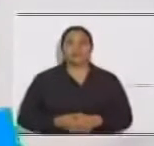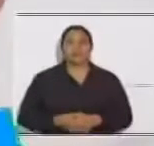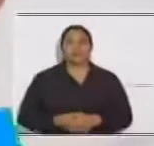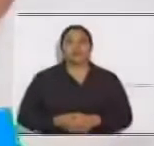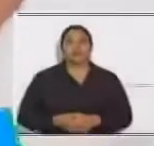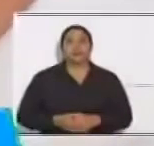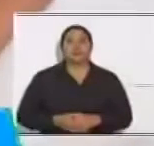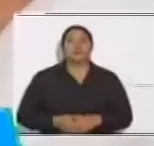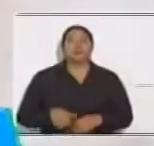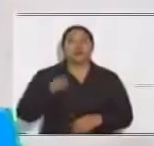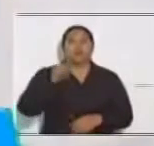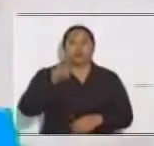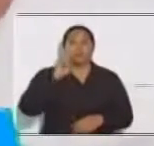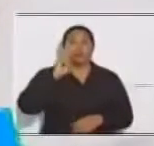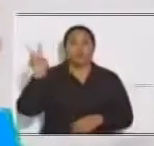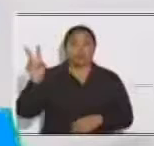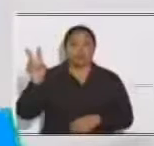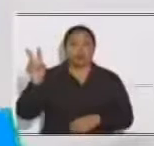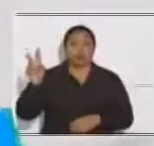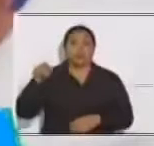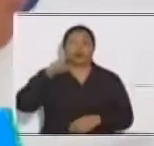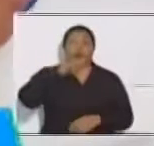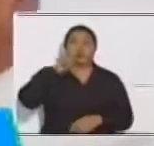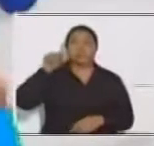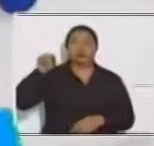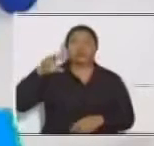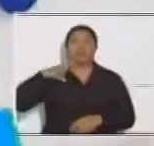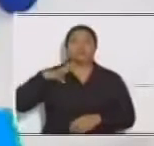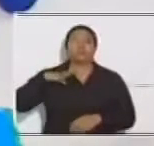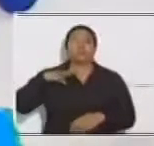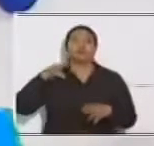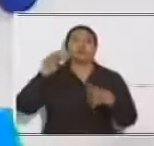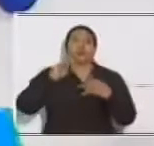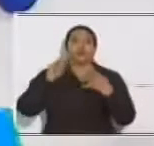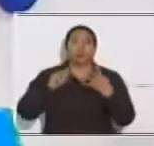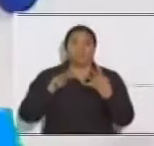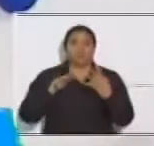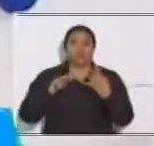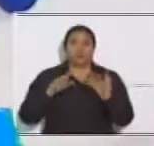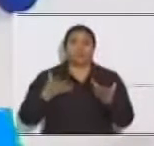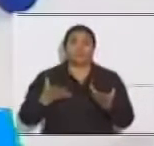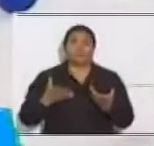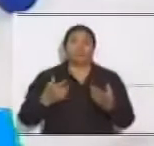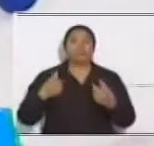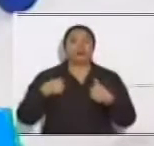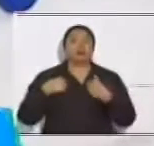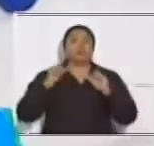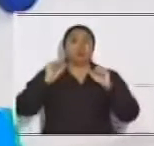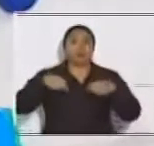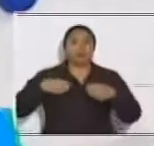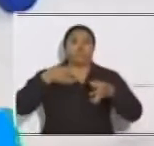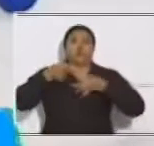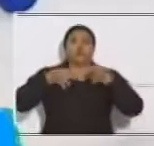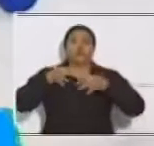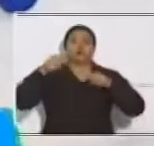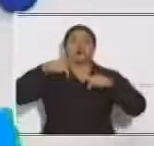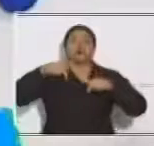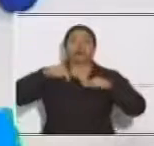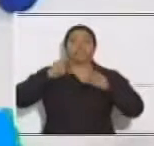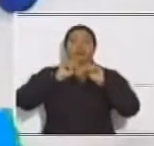Se dan cuenta que a la par de los materiales que yo tengo aquí a la mano, para poder hacer la clase de hoy más dinámica,